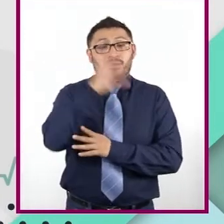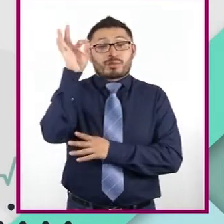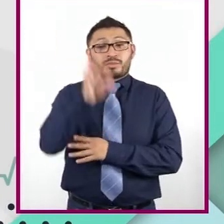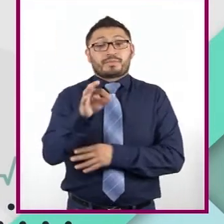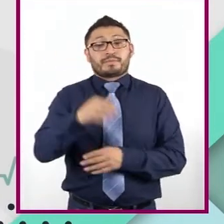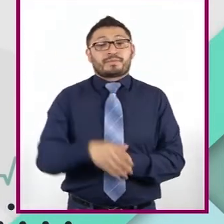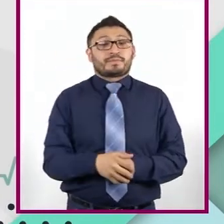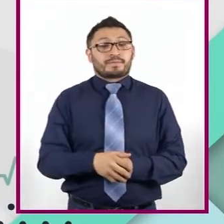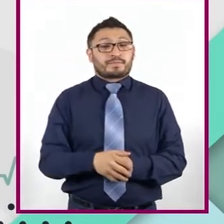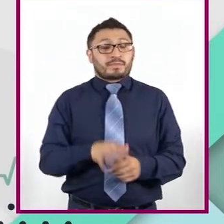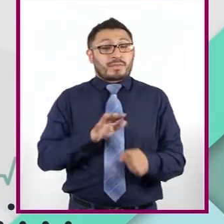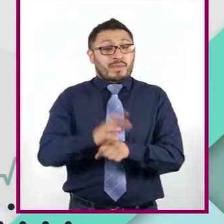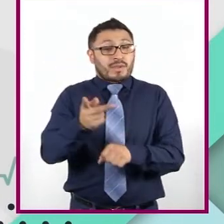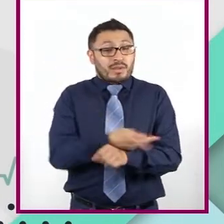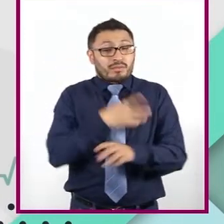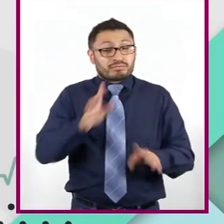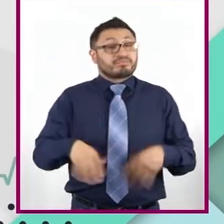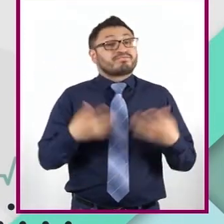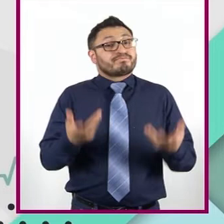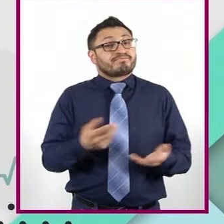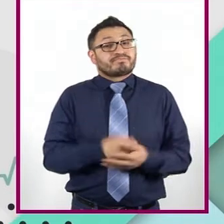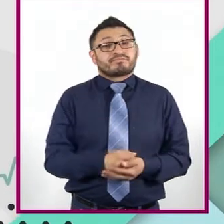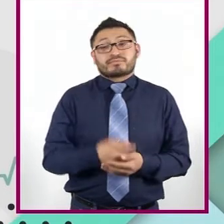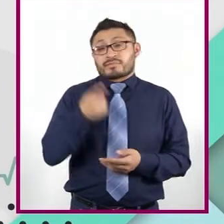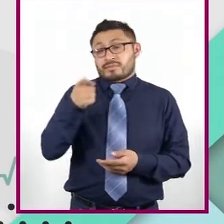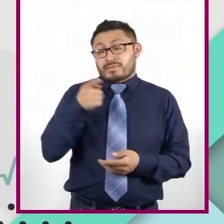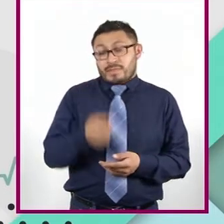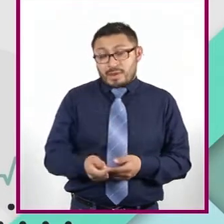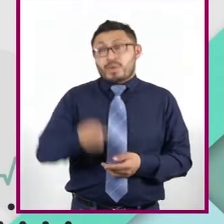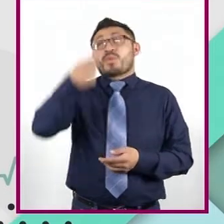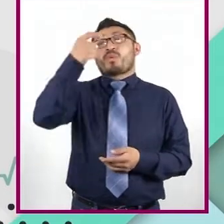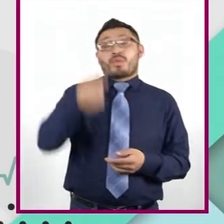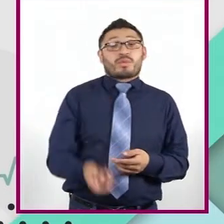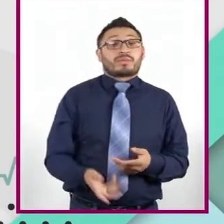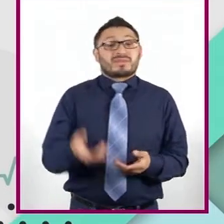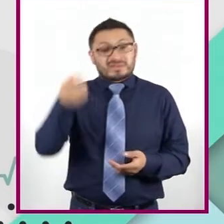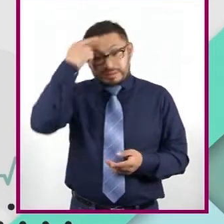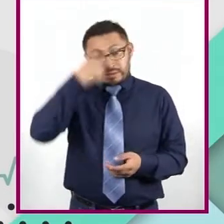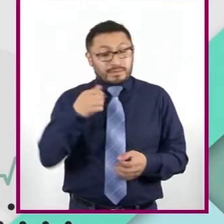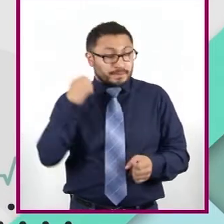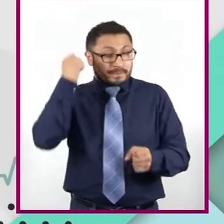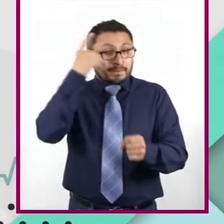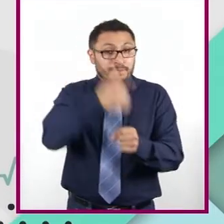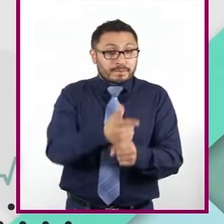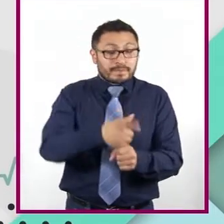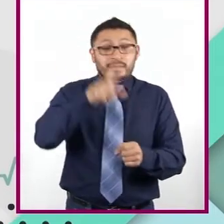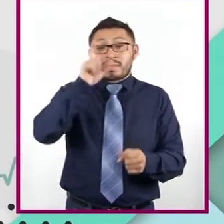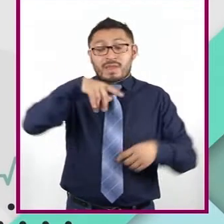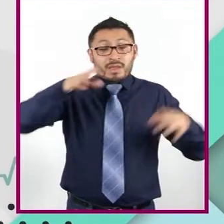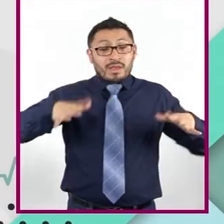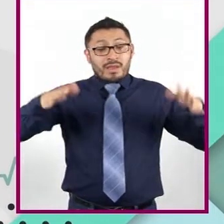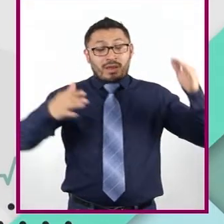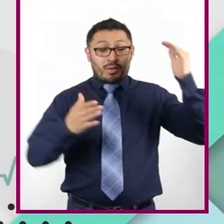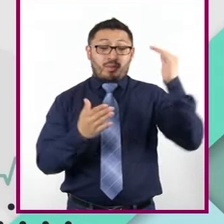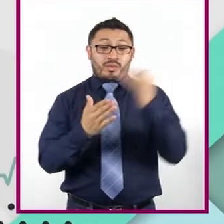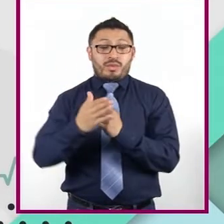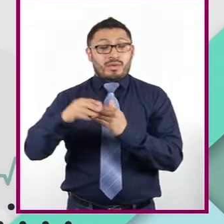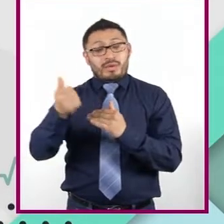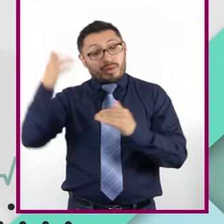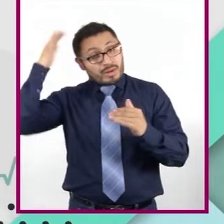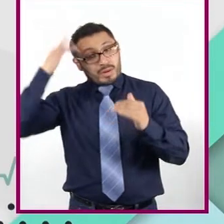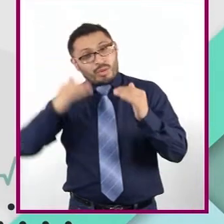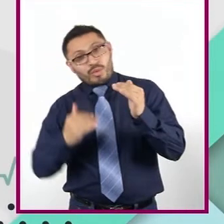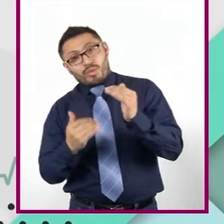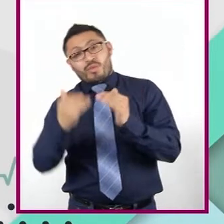35%. ¿Qué fue lo que sucedió? Que la probabilidad frecuencial para obtener un águila disminuyó y para obtener un